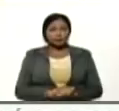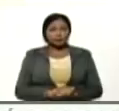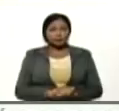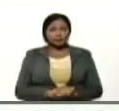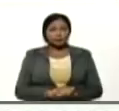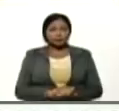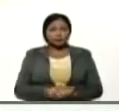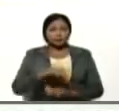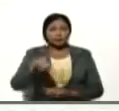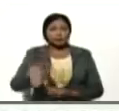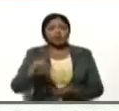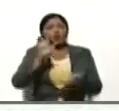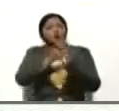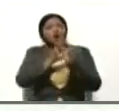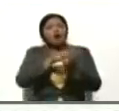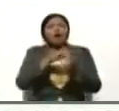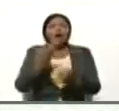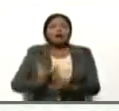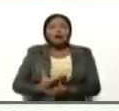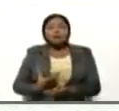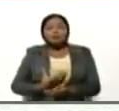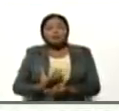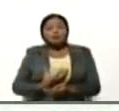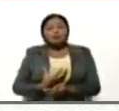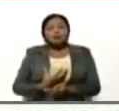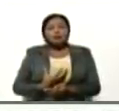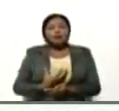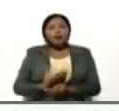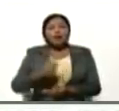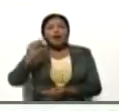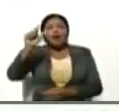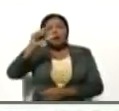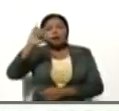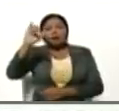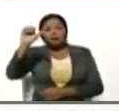Por el estado Nueva Esparta, alcaldía del municipio Arismendi, Ali Romero.